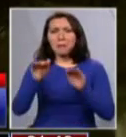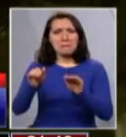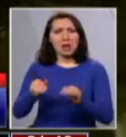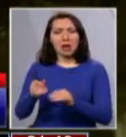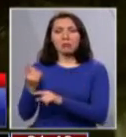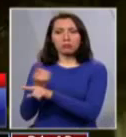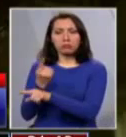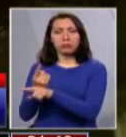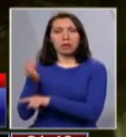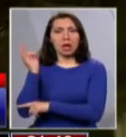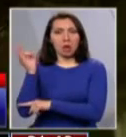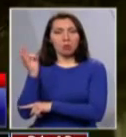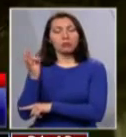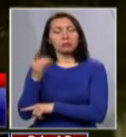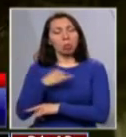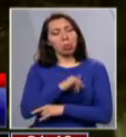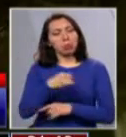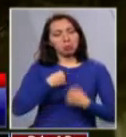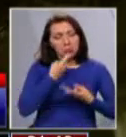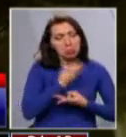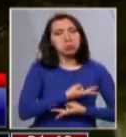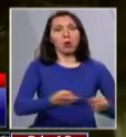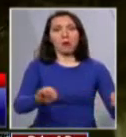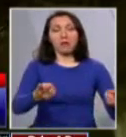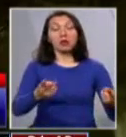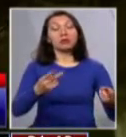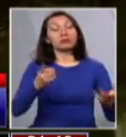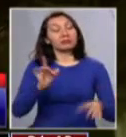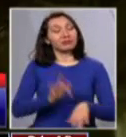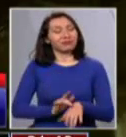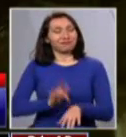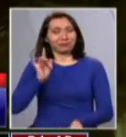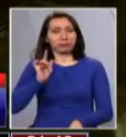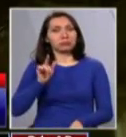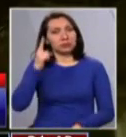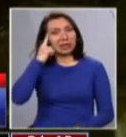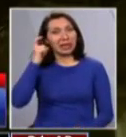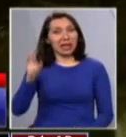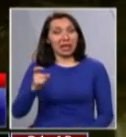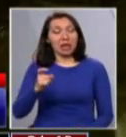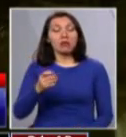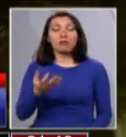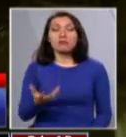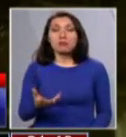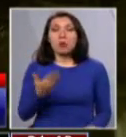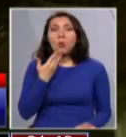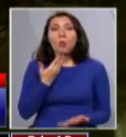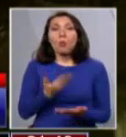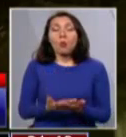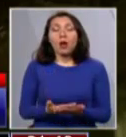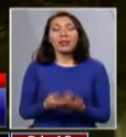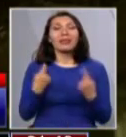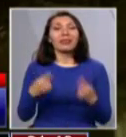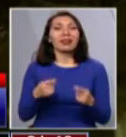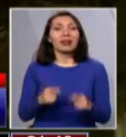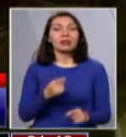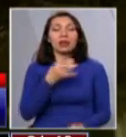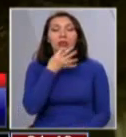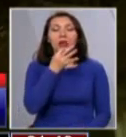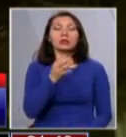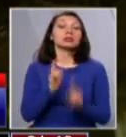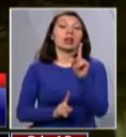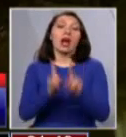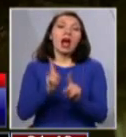lo que se había hablado entonces yo siempre siento que lo grabé mónica es cuando se trata de hablar es